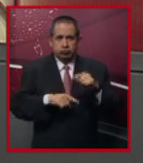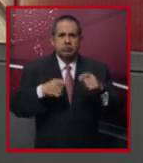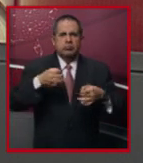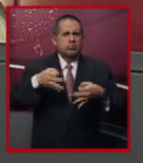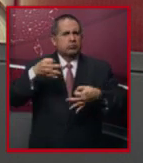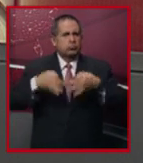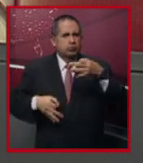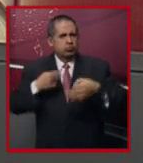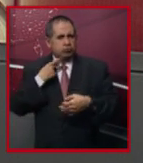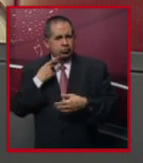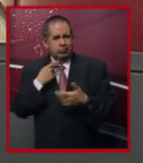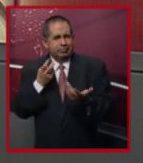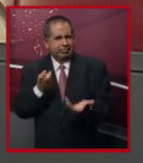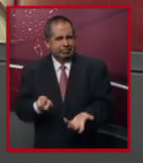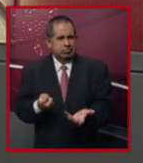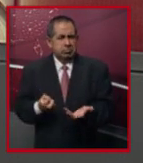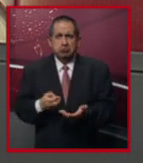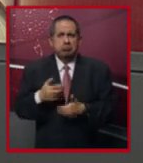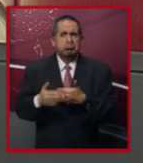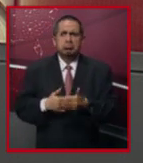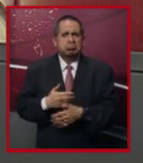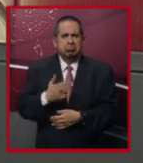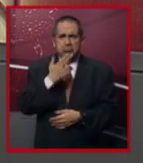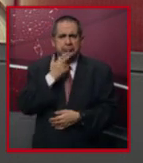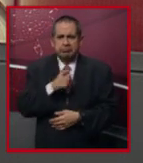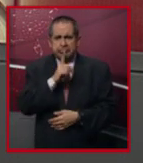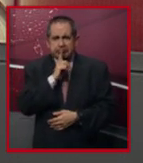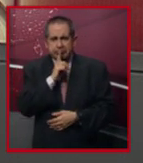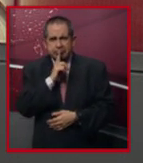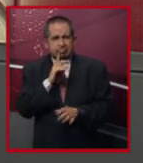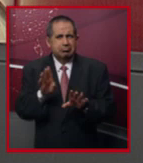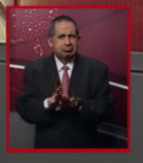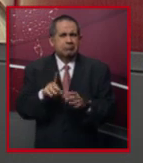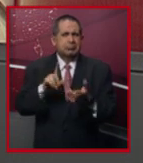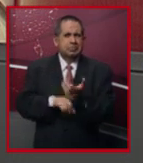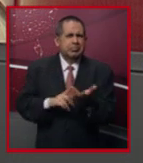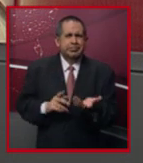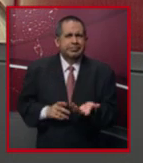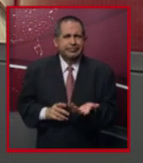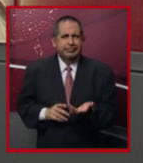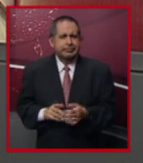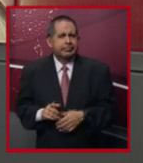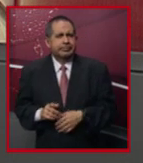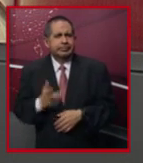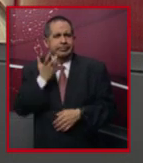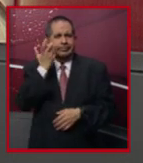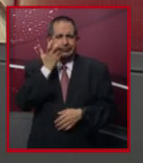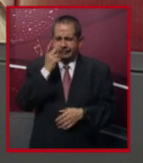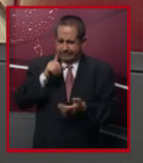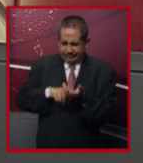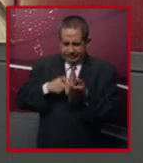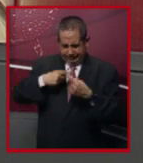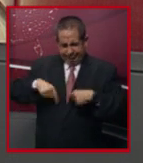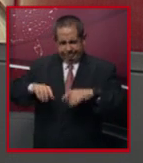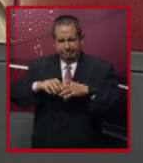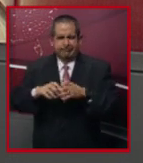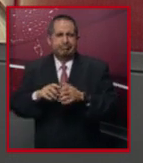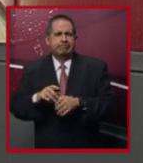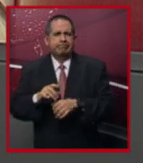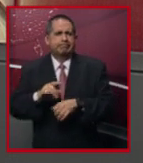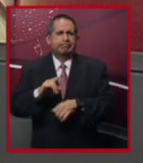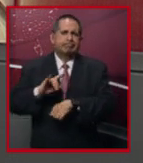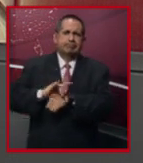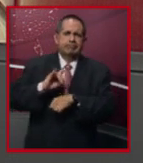político. Sin embargo, esta figura no ha prosperado debido a que son herramientas puestas en las manos de los involucrados, utilizados como un sistema